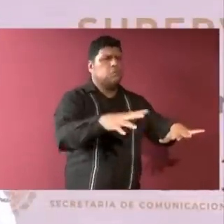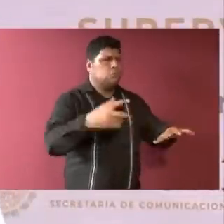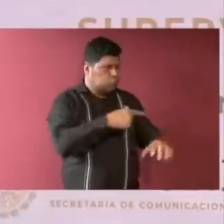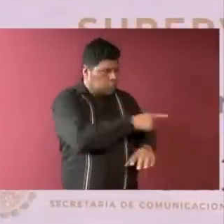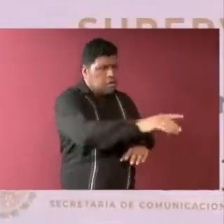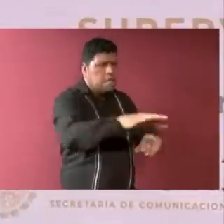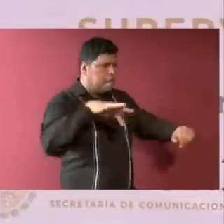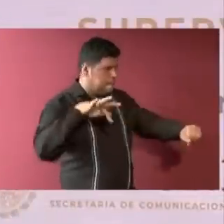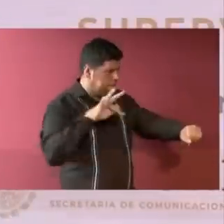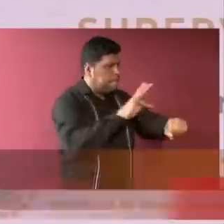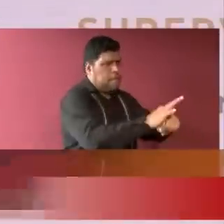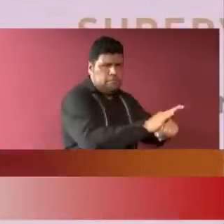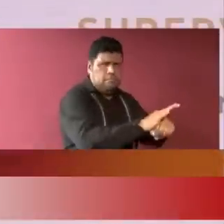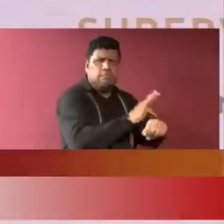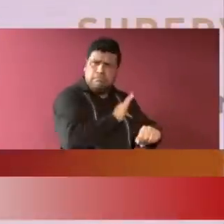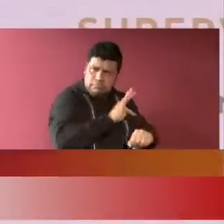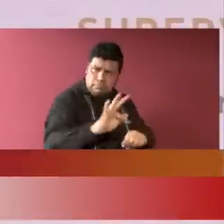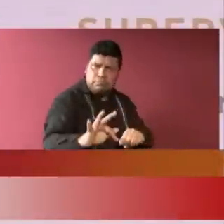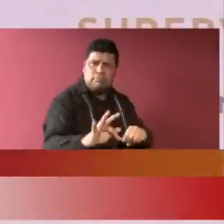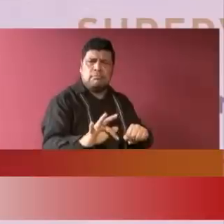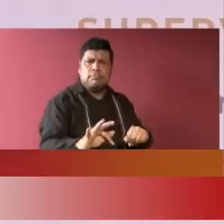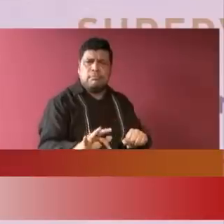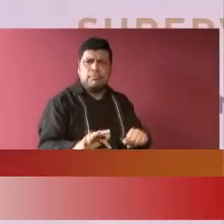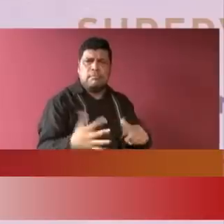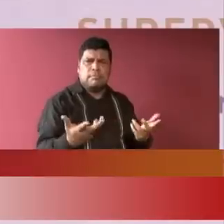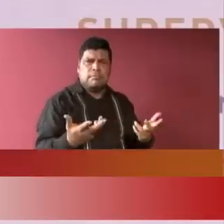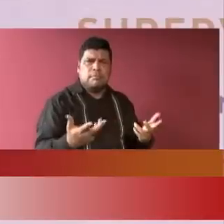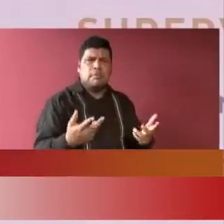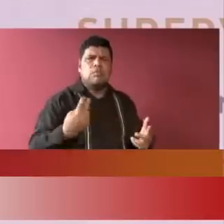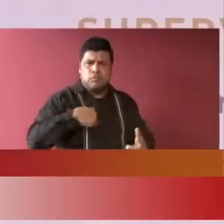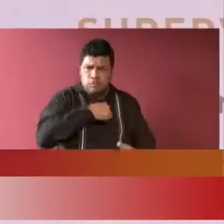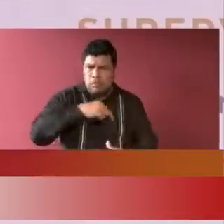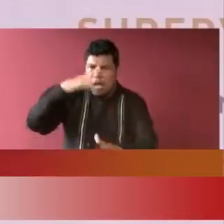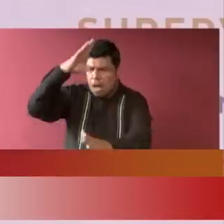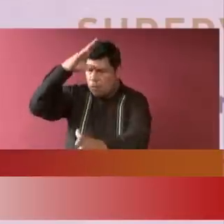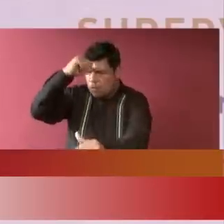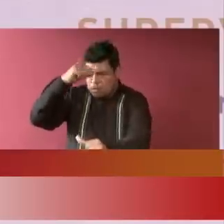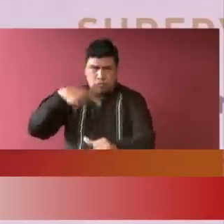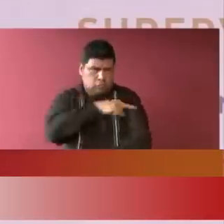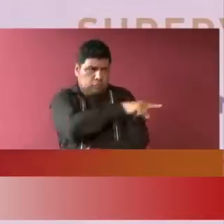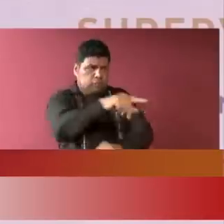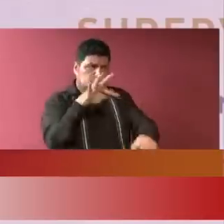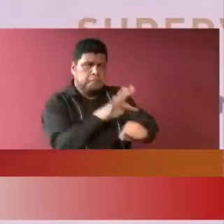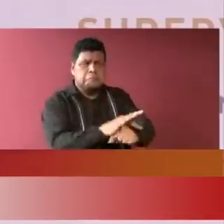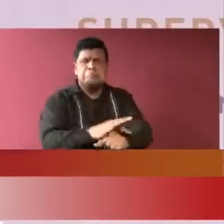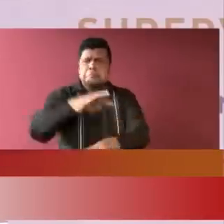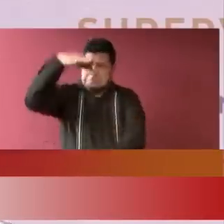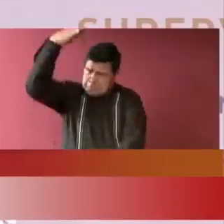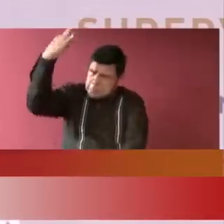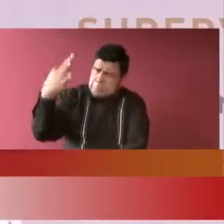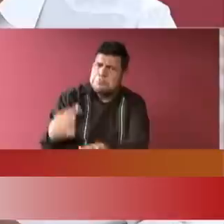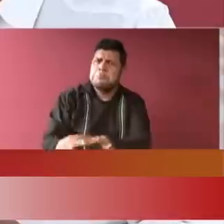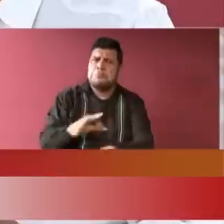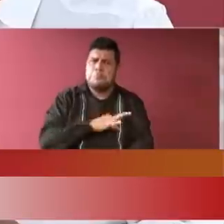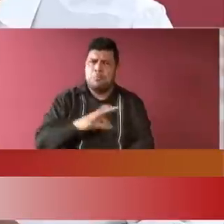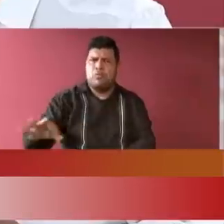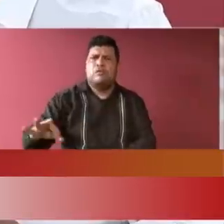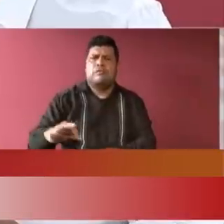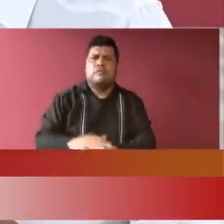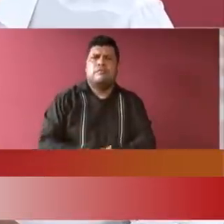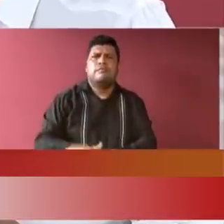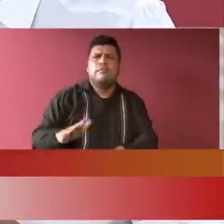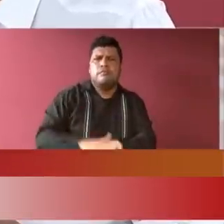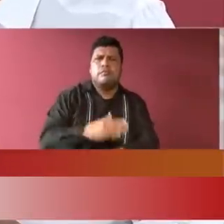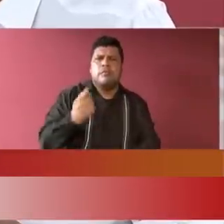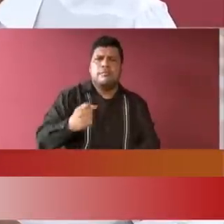Vamos a cumplir con el acuerdo al que se llegó